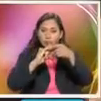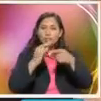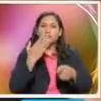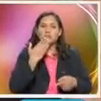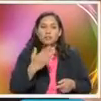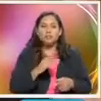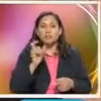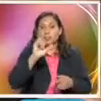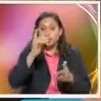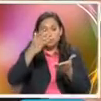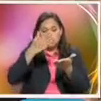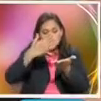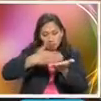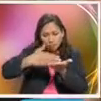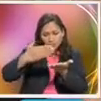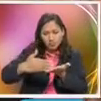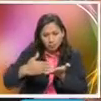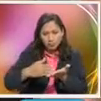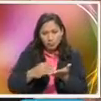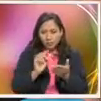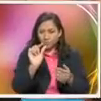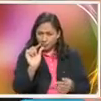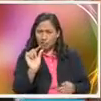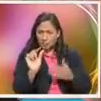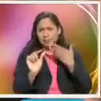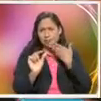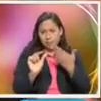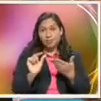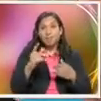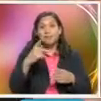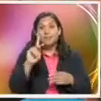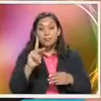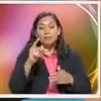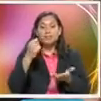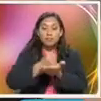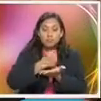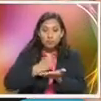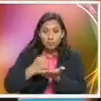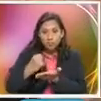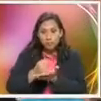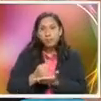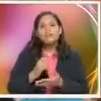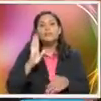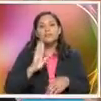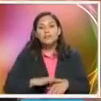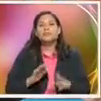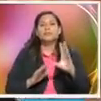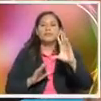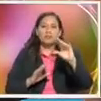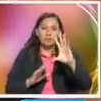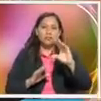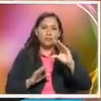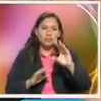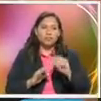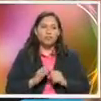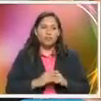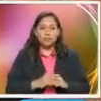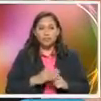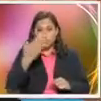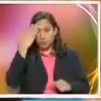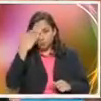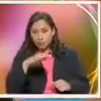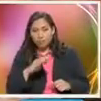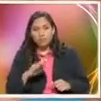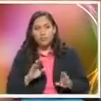¿sí? Cuando lo cortas, Sí, queda el cuadrito bien hecho. Muy Si bien. lo vas a hacer puré, entonces uno más aguadito. eso. Y luego pueden saber mucho